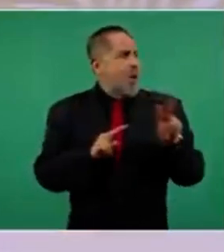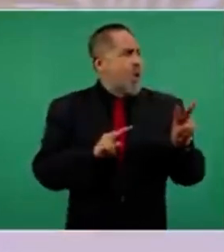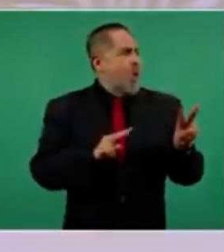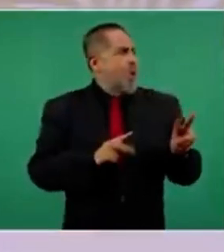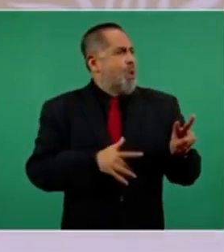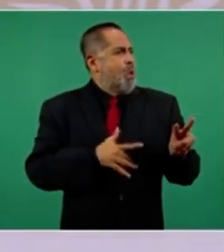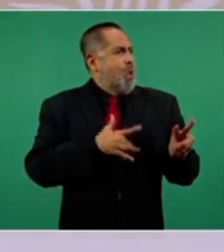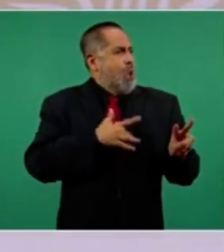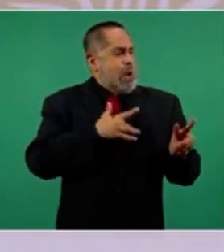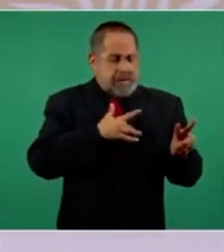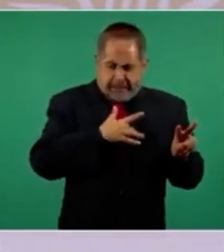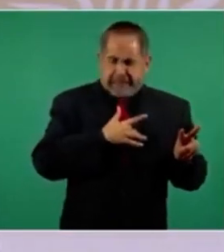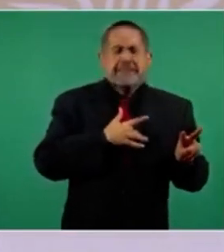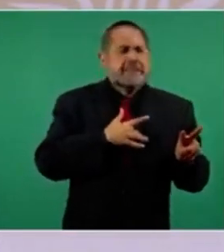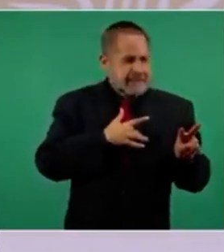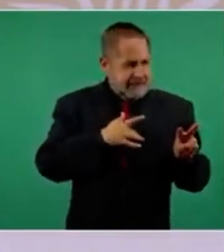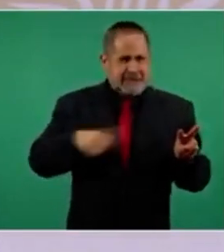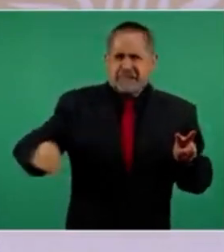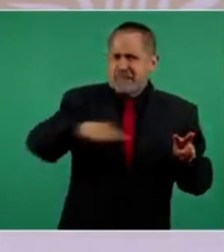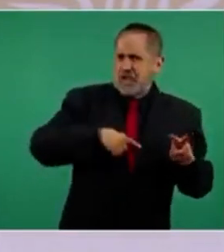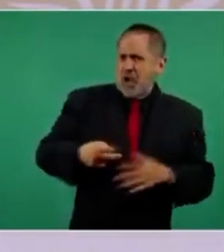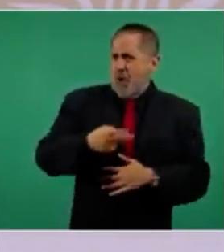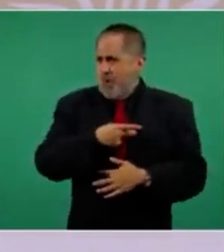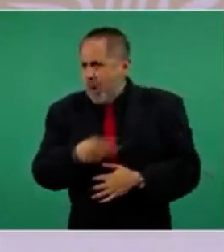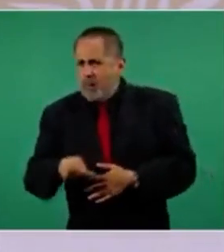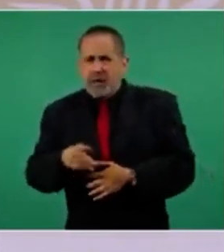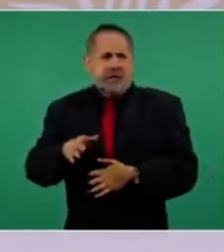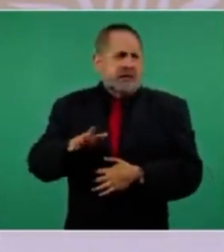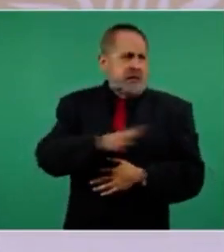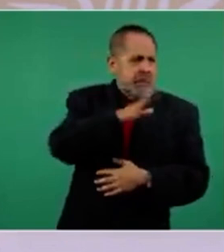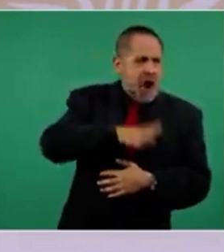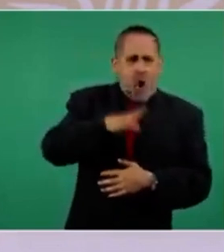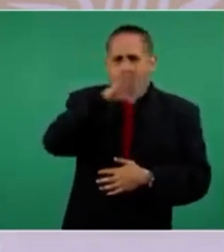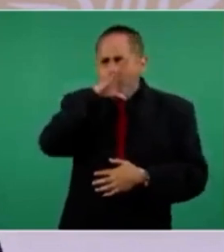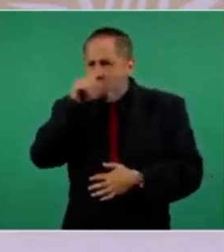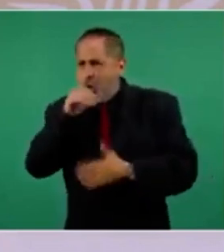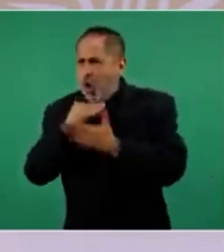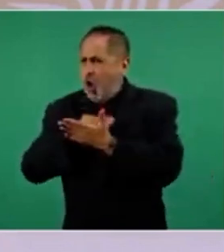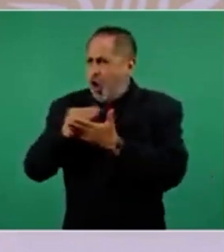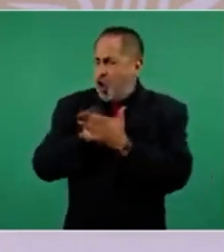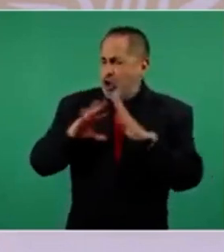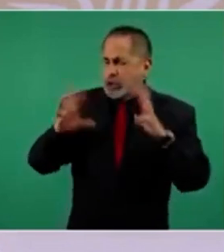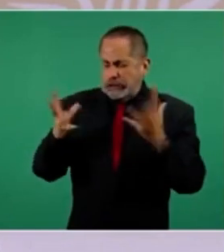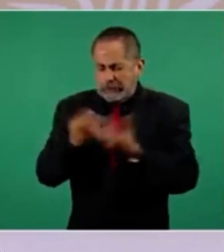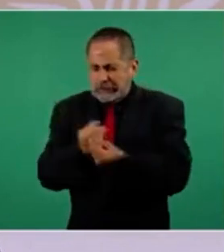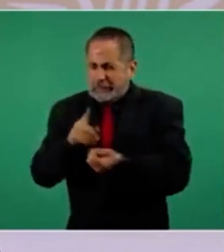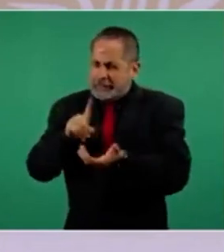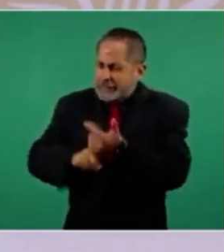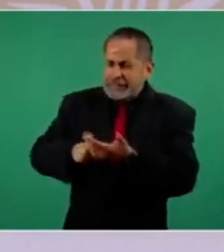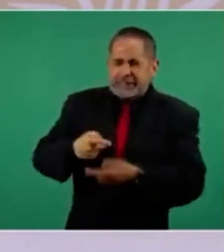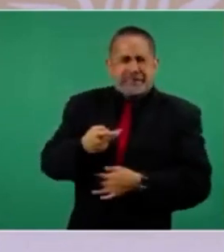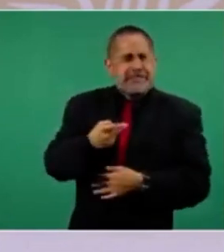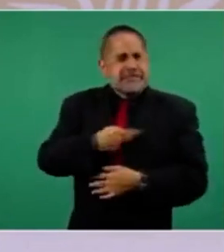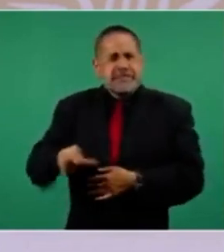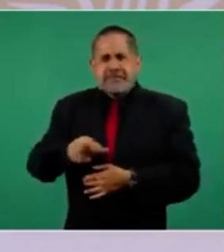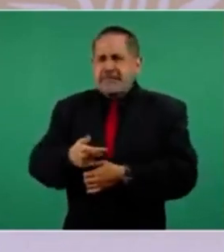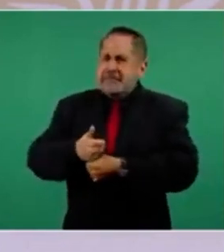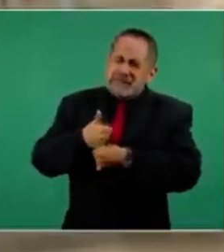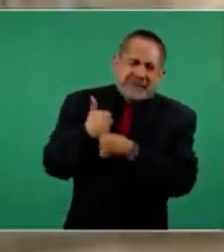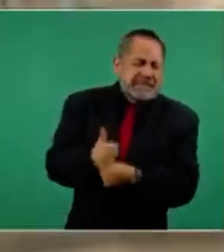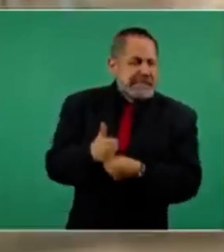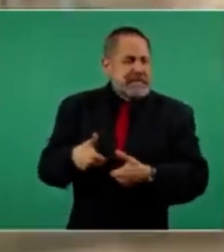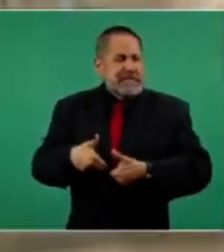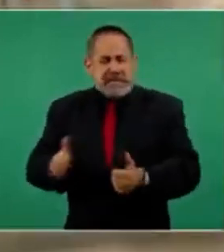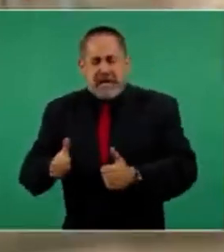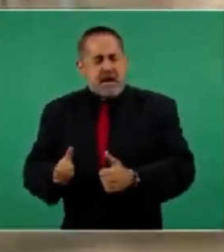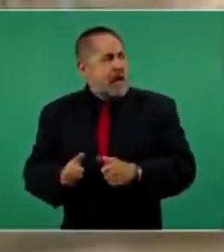los sectores criollos pobres, blancos, negros y mulatos, sumidos en la miseria, el hambre y la explotación, y